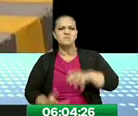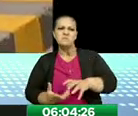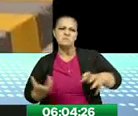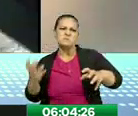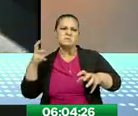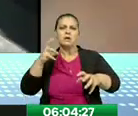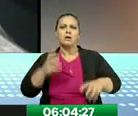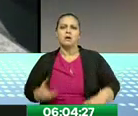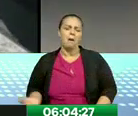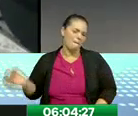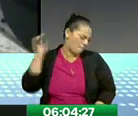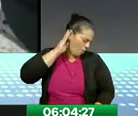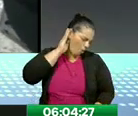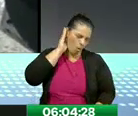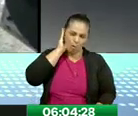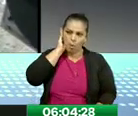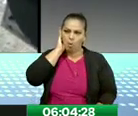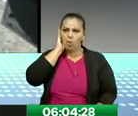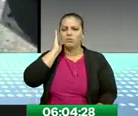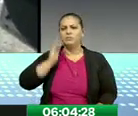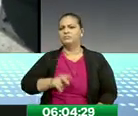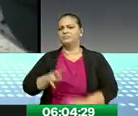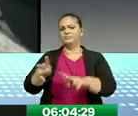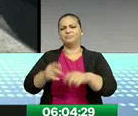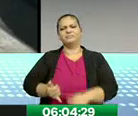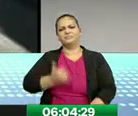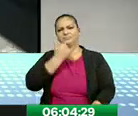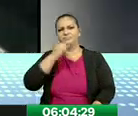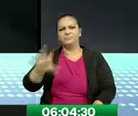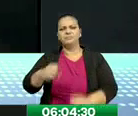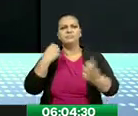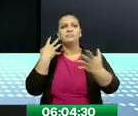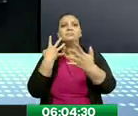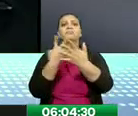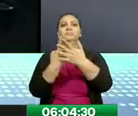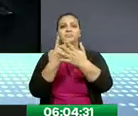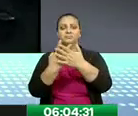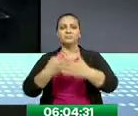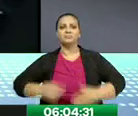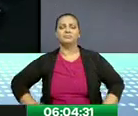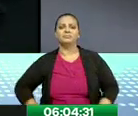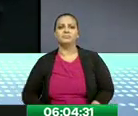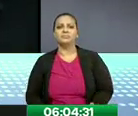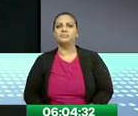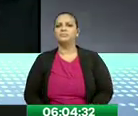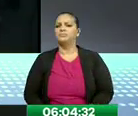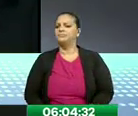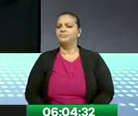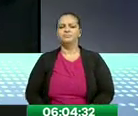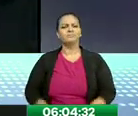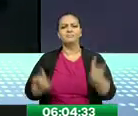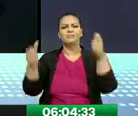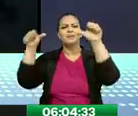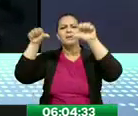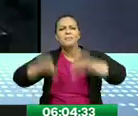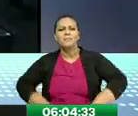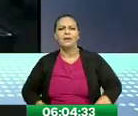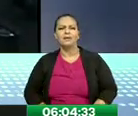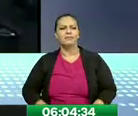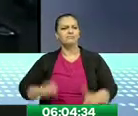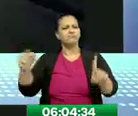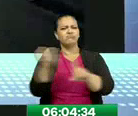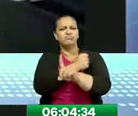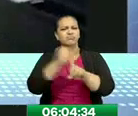No es justificable, no es dable, por favor, ni en Navidad, ni en difunto, ni en Semana Santa, no a la